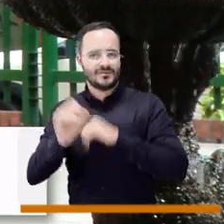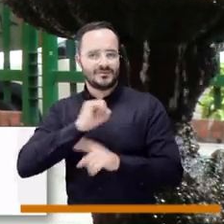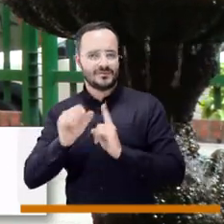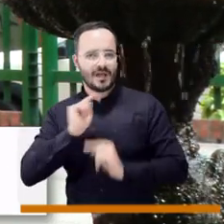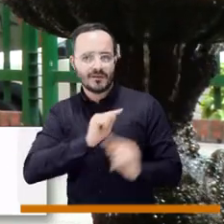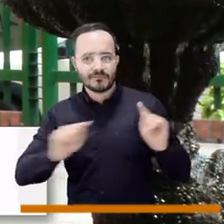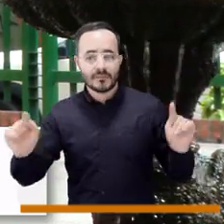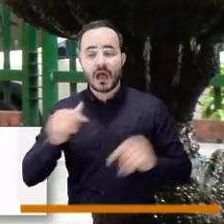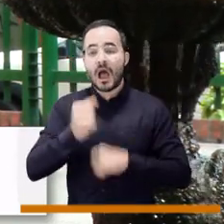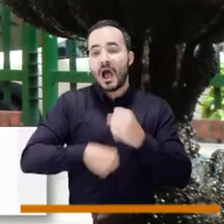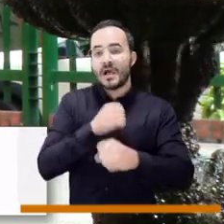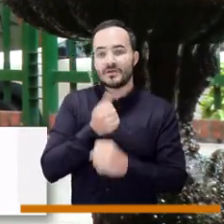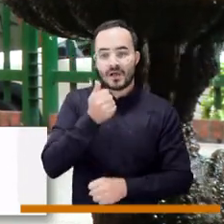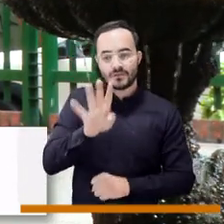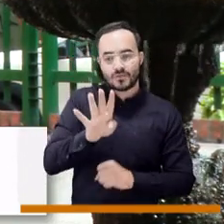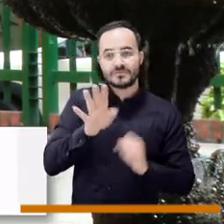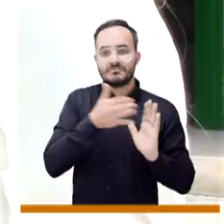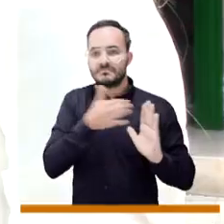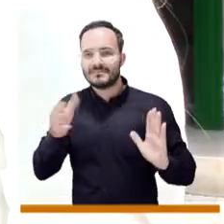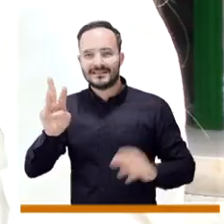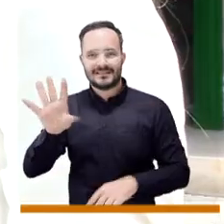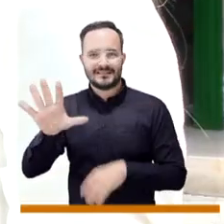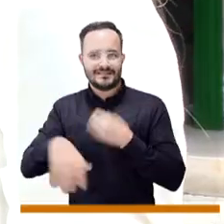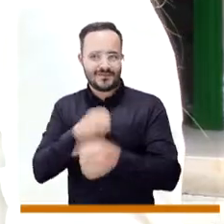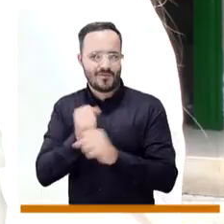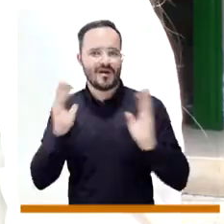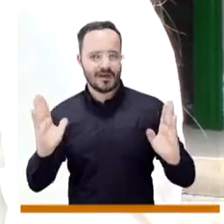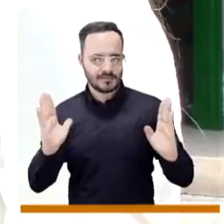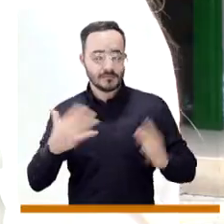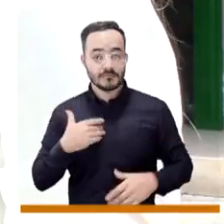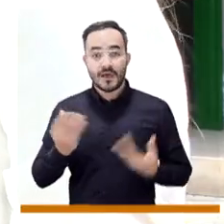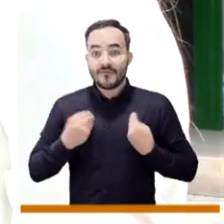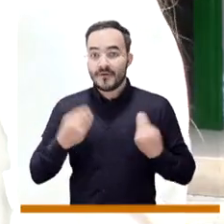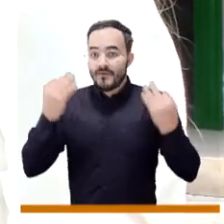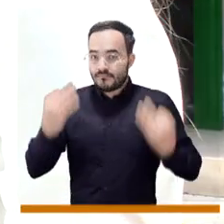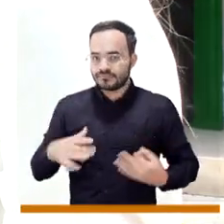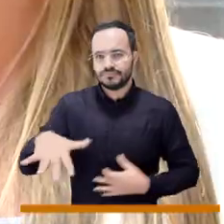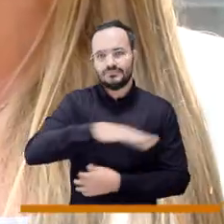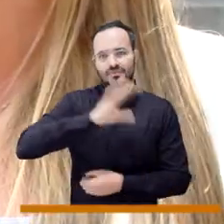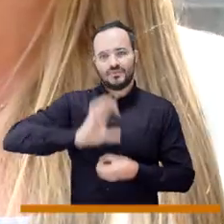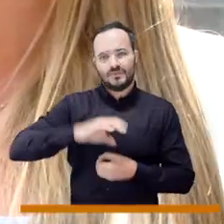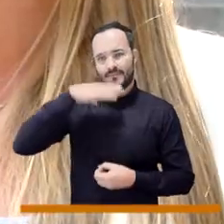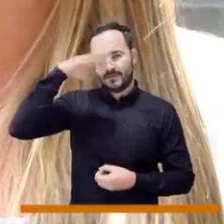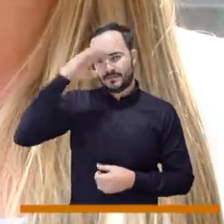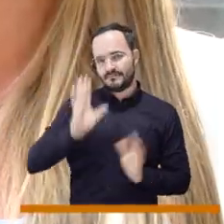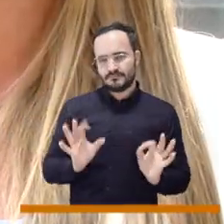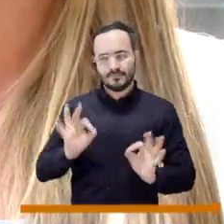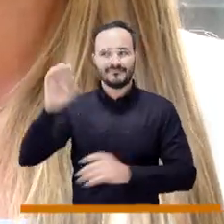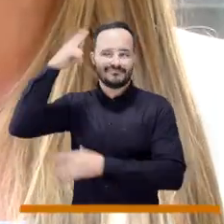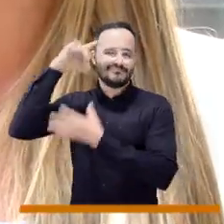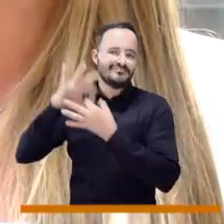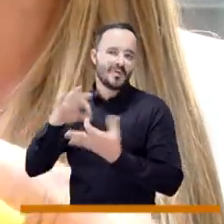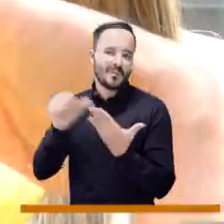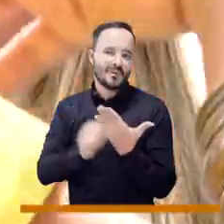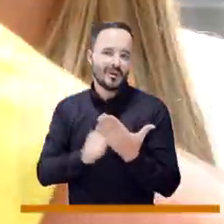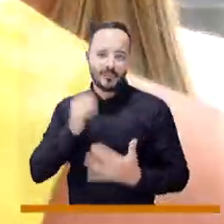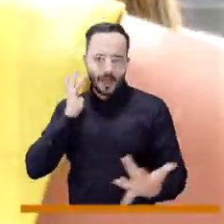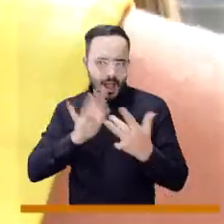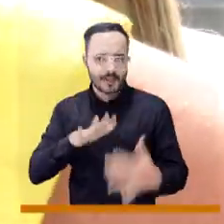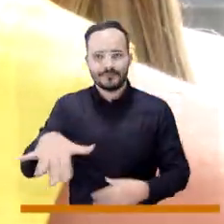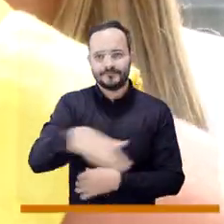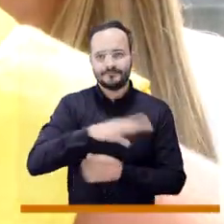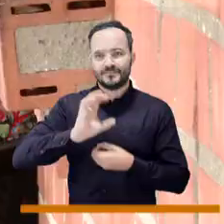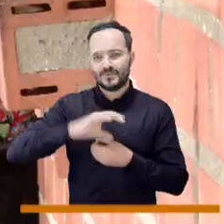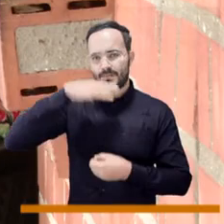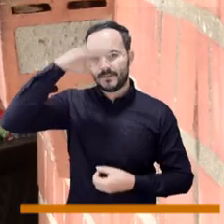de edad, personas que sean residentes del municipio de Medellín, porque somos un programa público. Entonces nosotros,